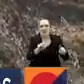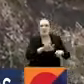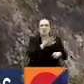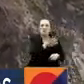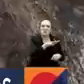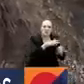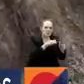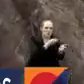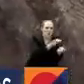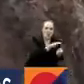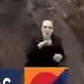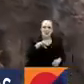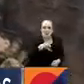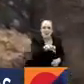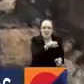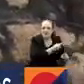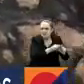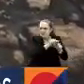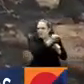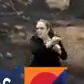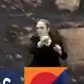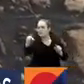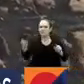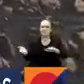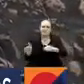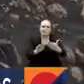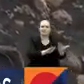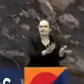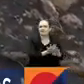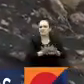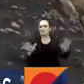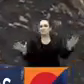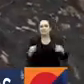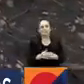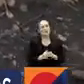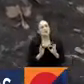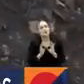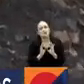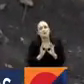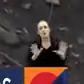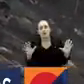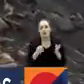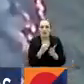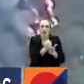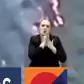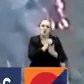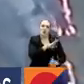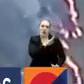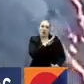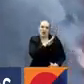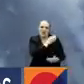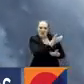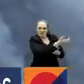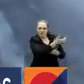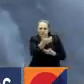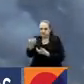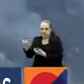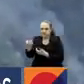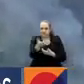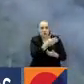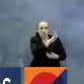ñeques, arañas, bueno, en fin, muchas cosas. Y afortunadamente tuvimos la colaboración de la alcaldía, los bomberos de